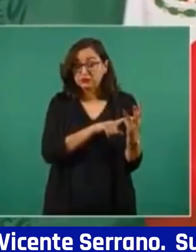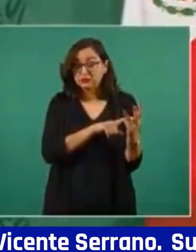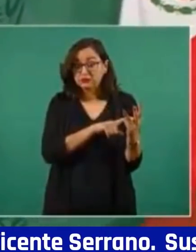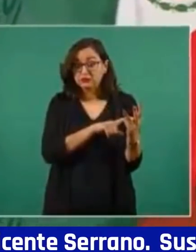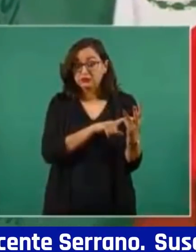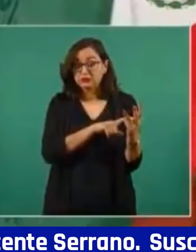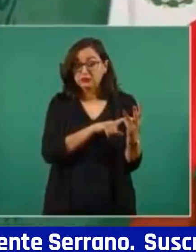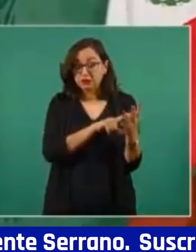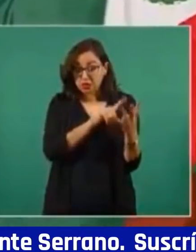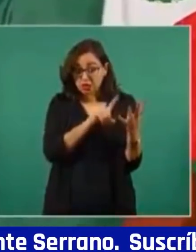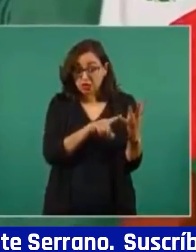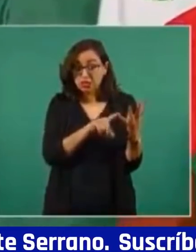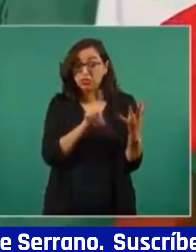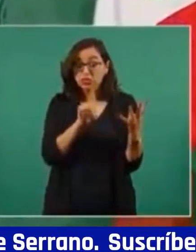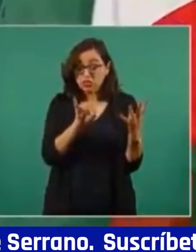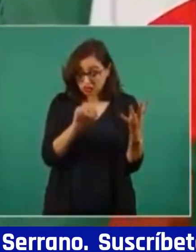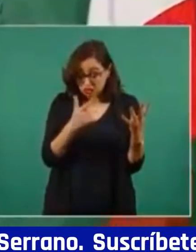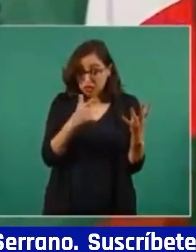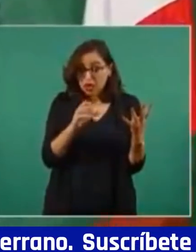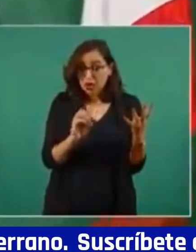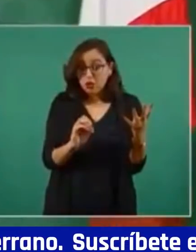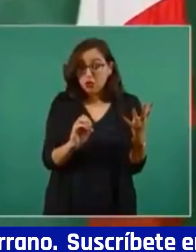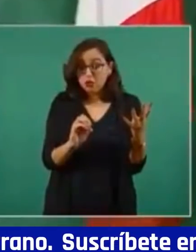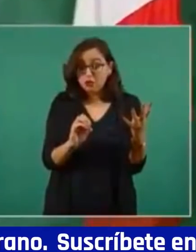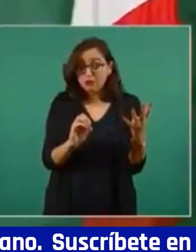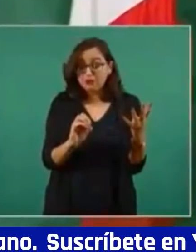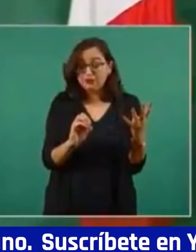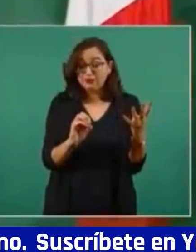¿Va a regresar Diego?